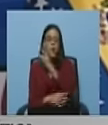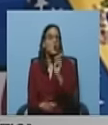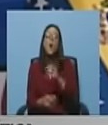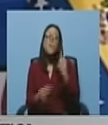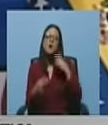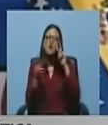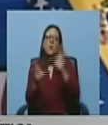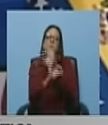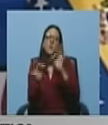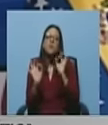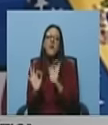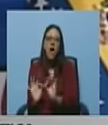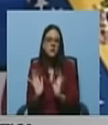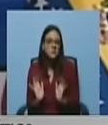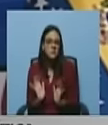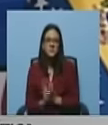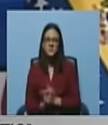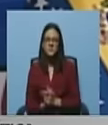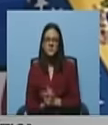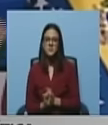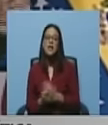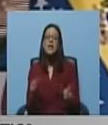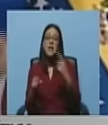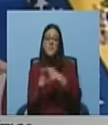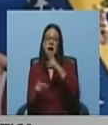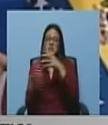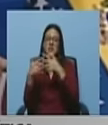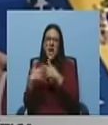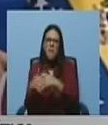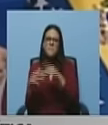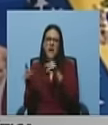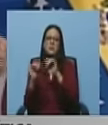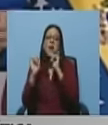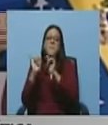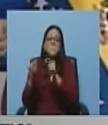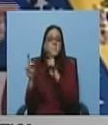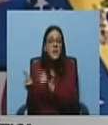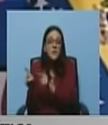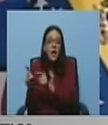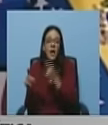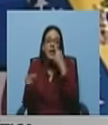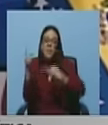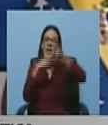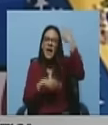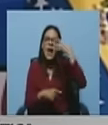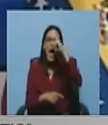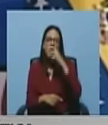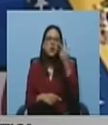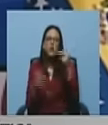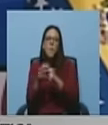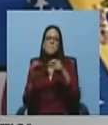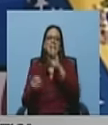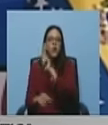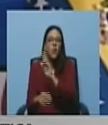así. Y más si esa empresa es la misma del año